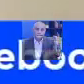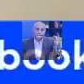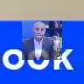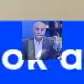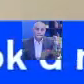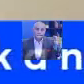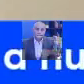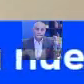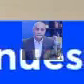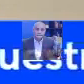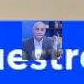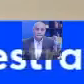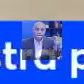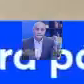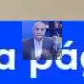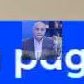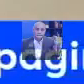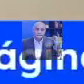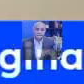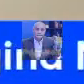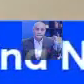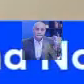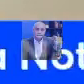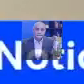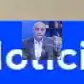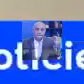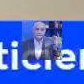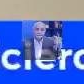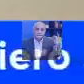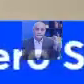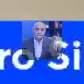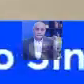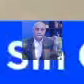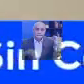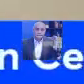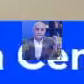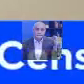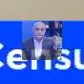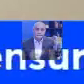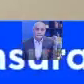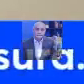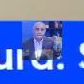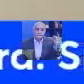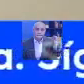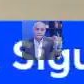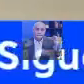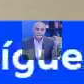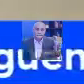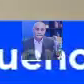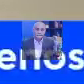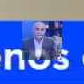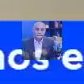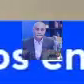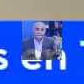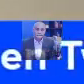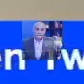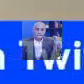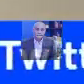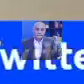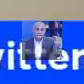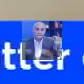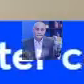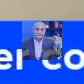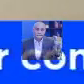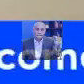Trump. Él incluso sale y declara quién creía que tenía que encabezar los esfuerzos y no podían ponerse de